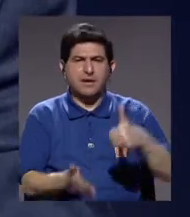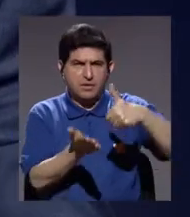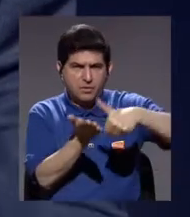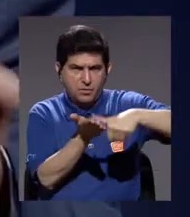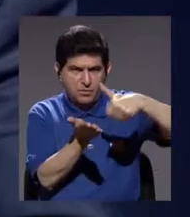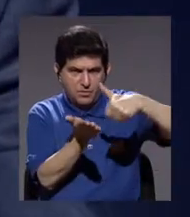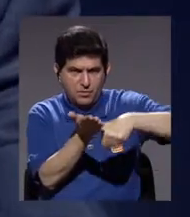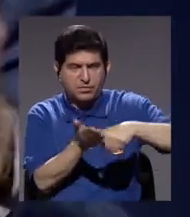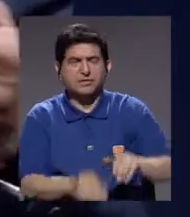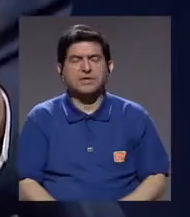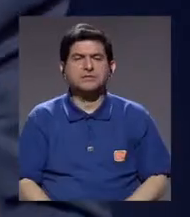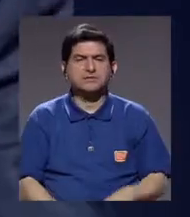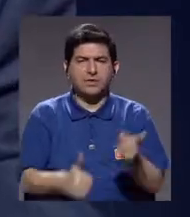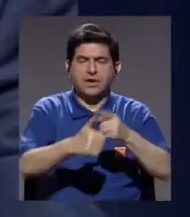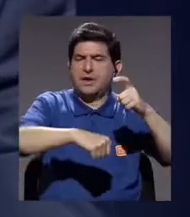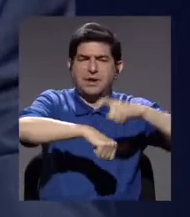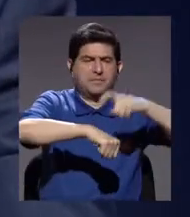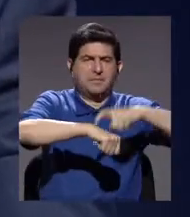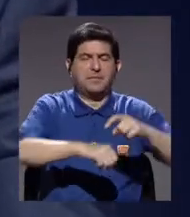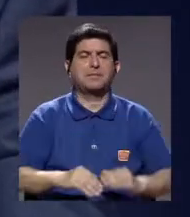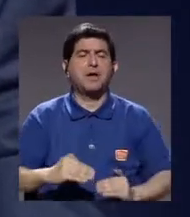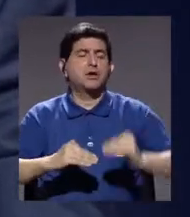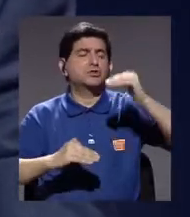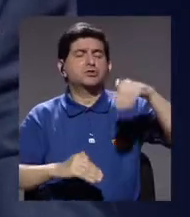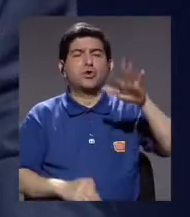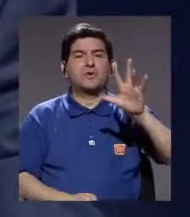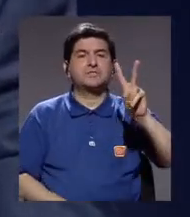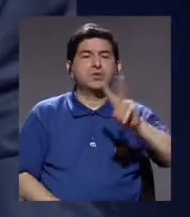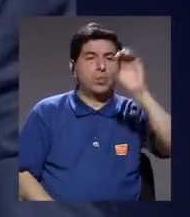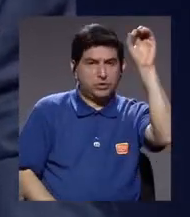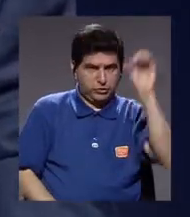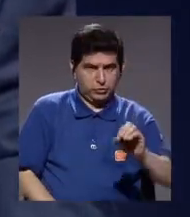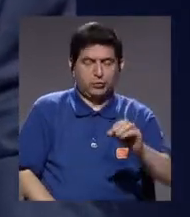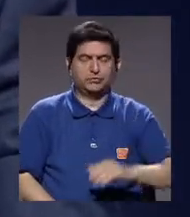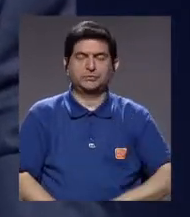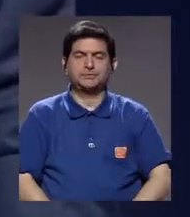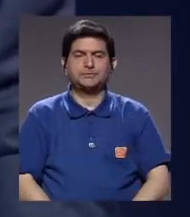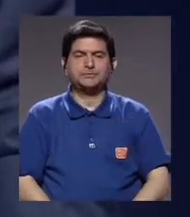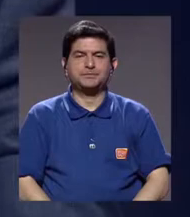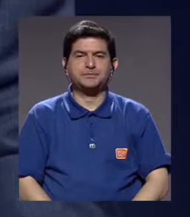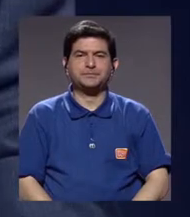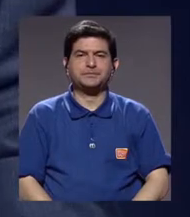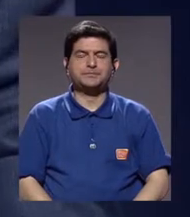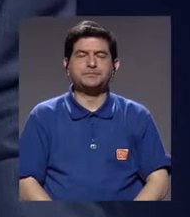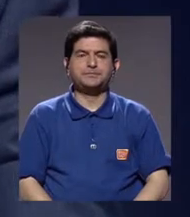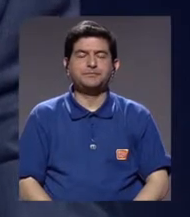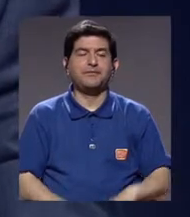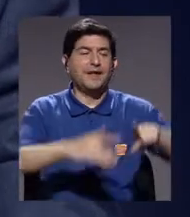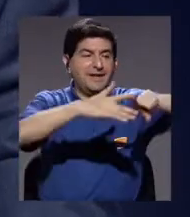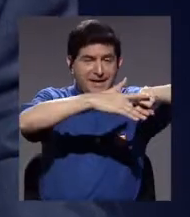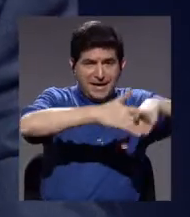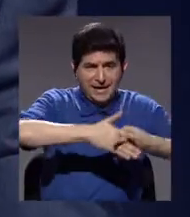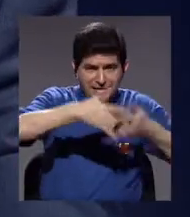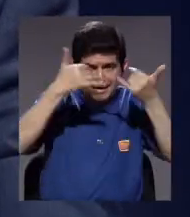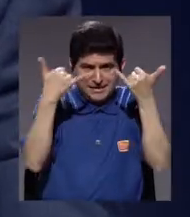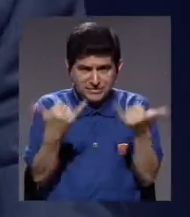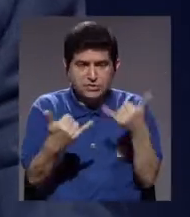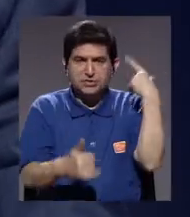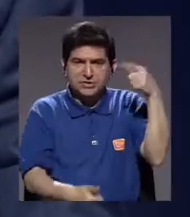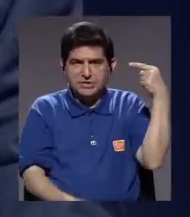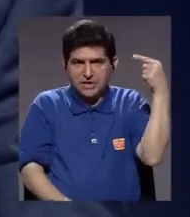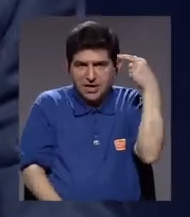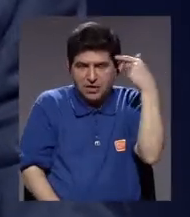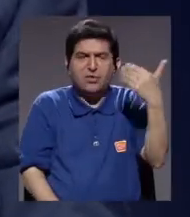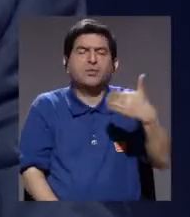primera ronda, uh-huh, con más de 52%. Desde el principio